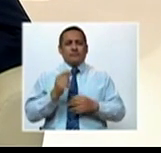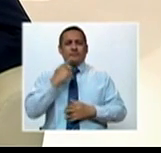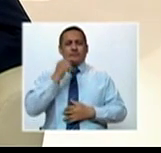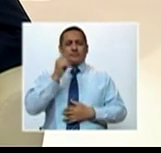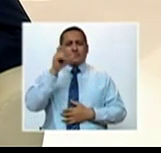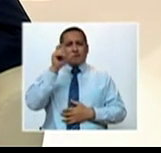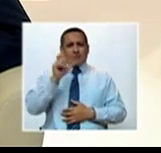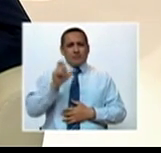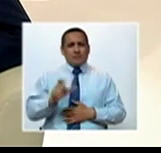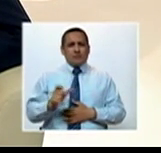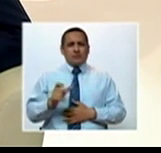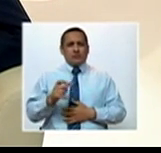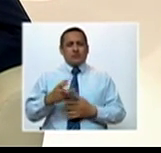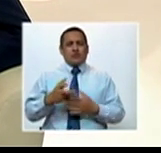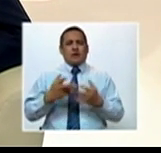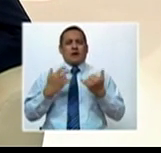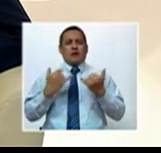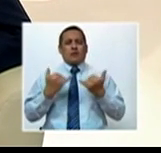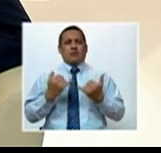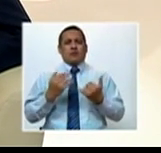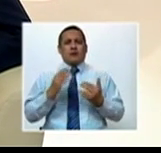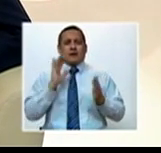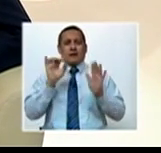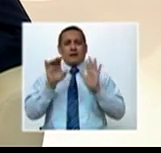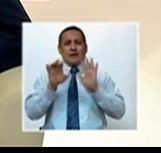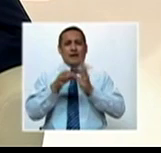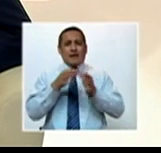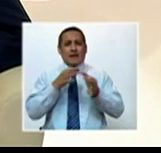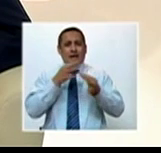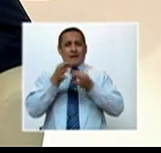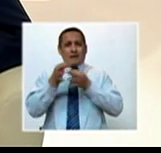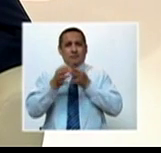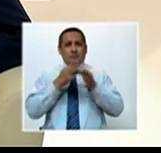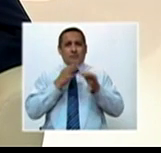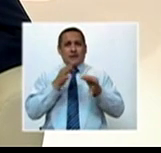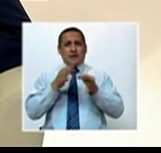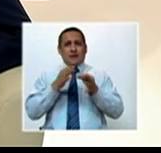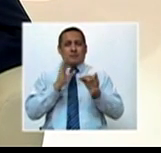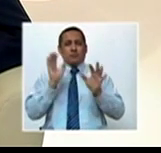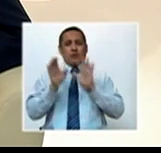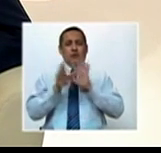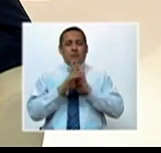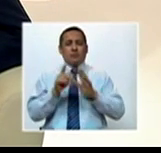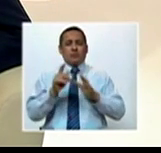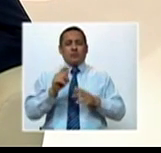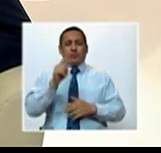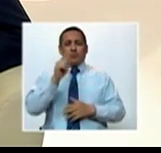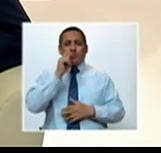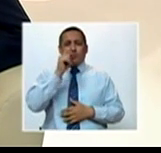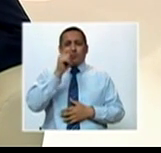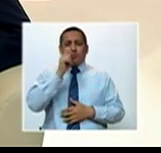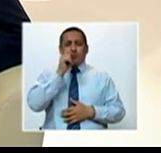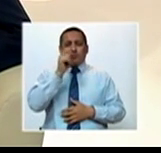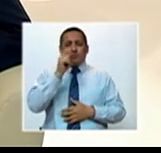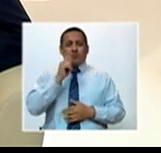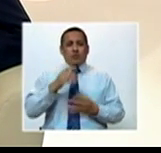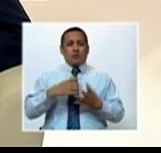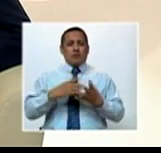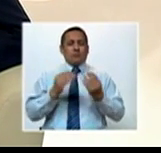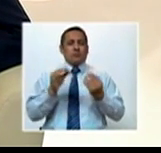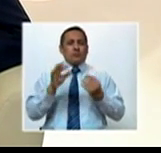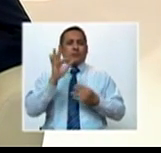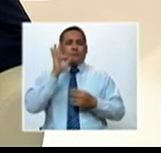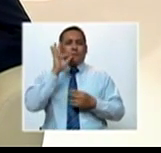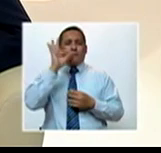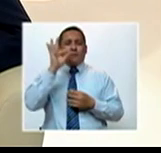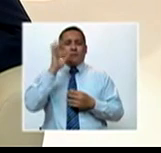la persona, en este caso, quien aduce ser consumidor de marihuana y